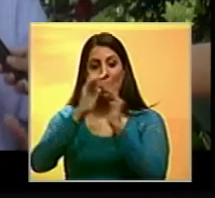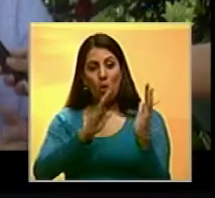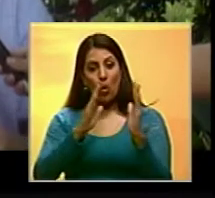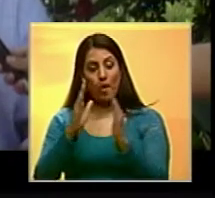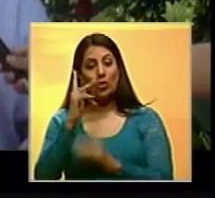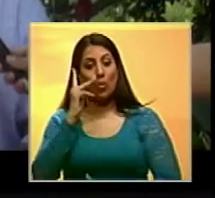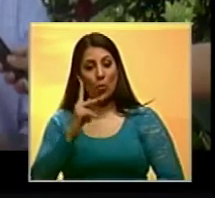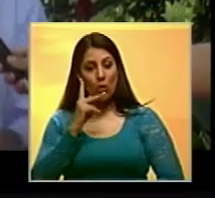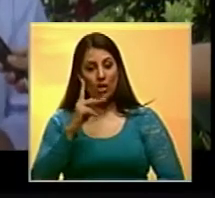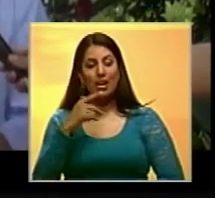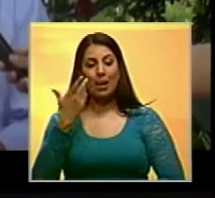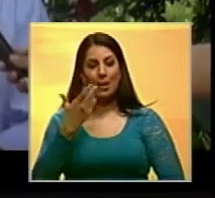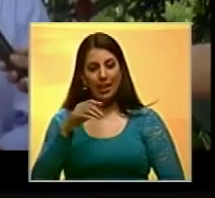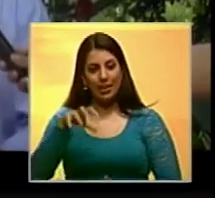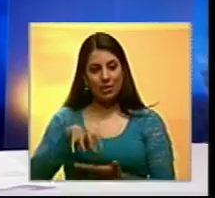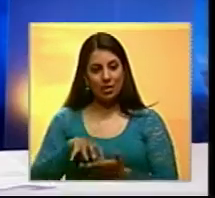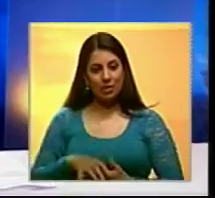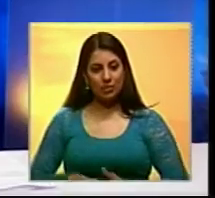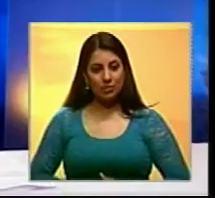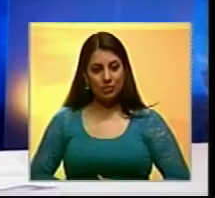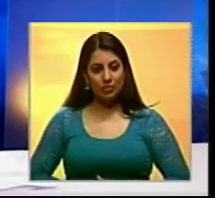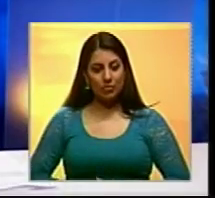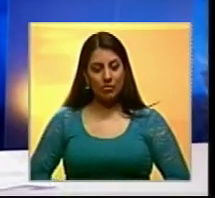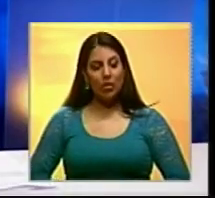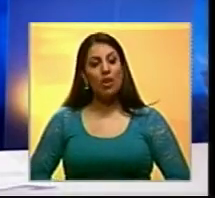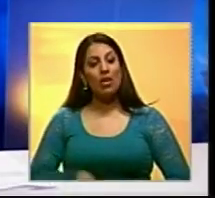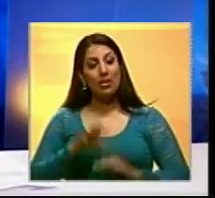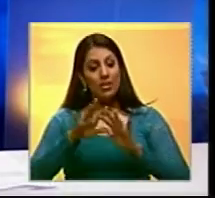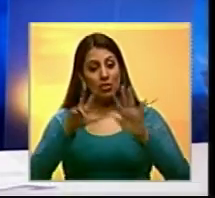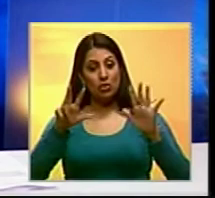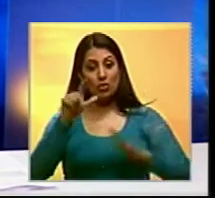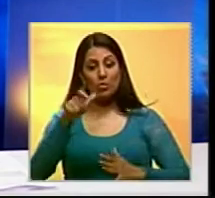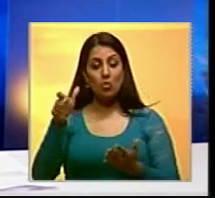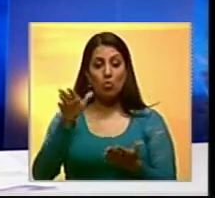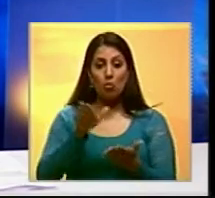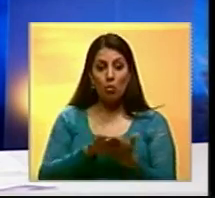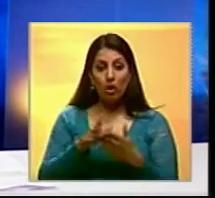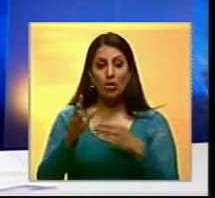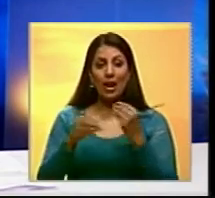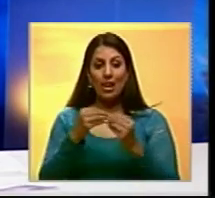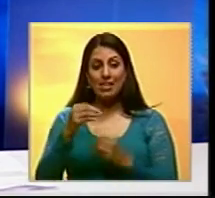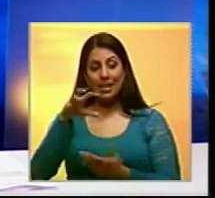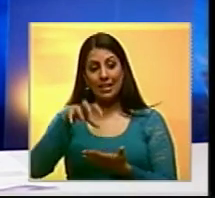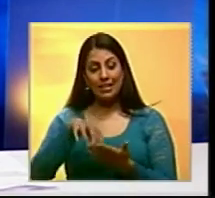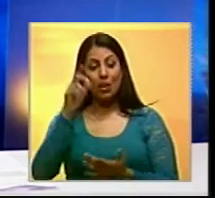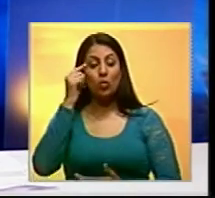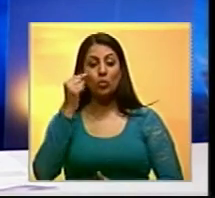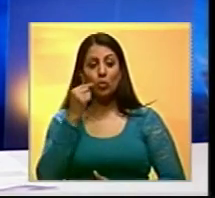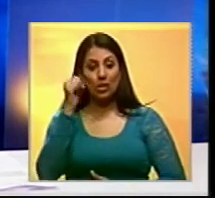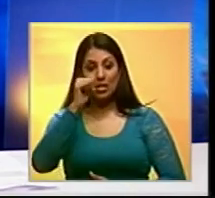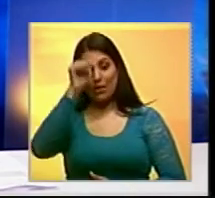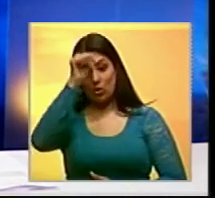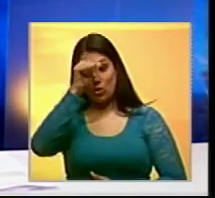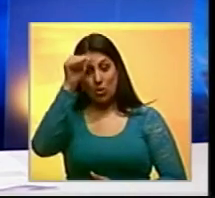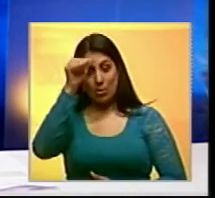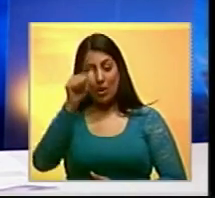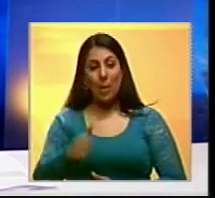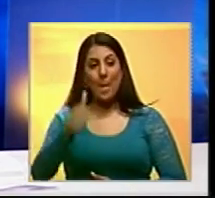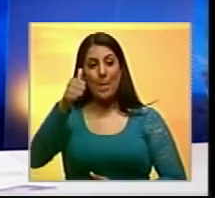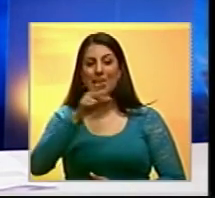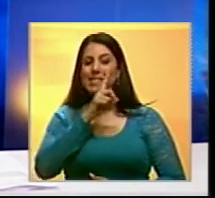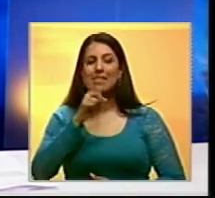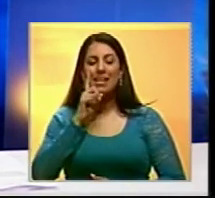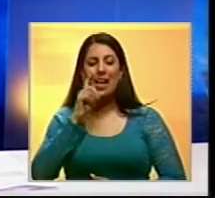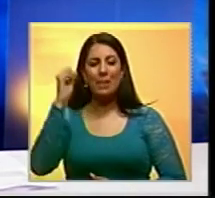organización política para la entidad. 18 muertes violentas se registraron en el estado Sucre este fin de semana, entre ellos la